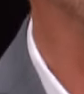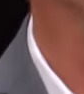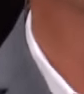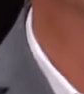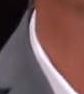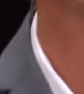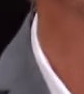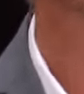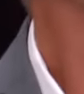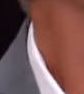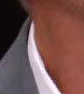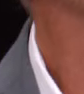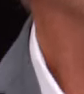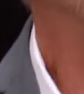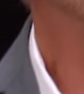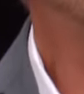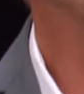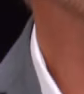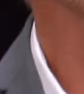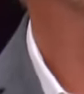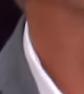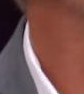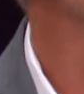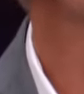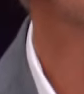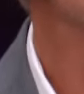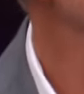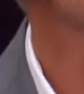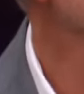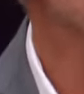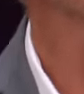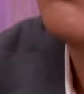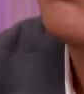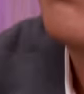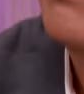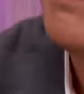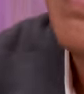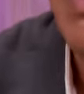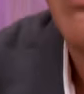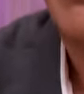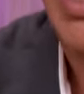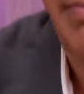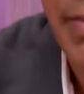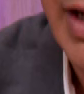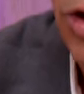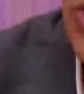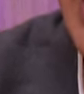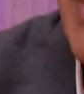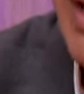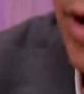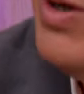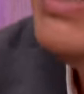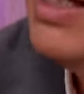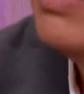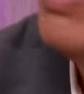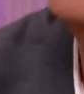March una corte extralarge digamos Qué vos ves en puerta que va a lo va a definir la corte mira todo el tema